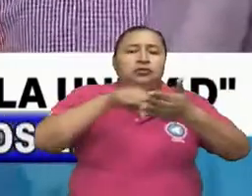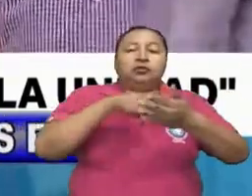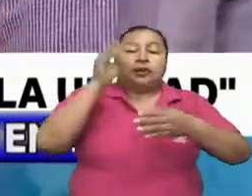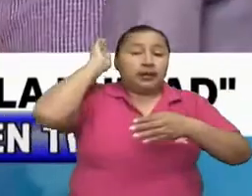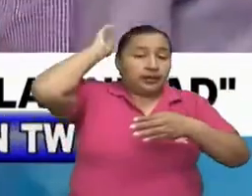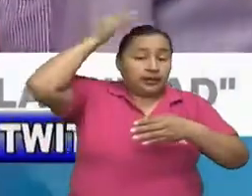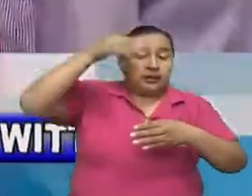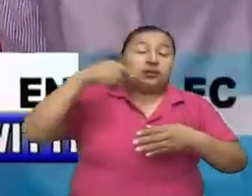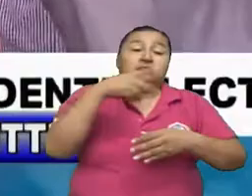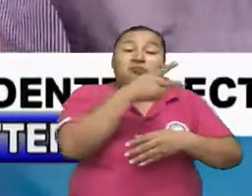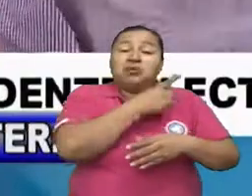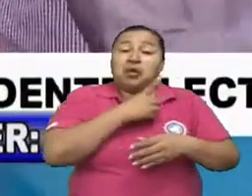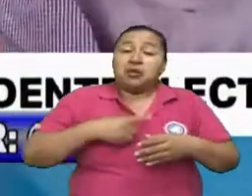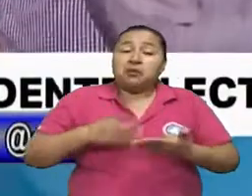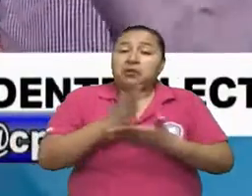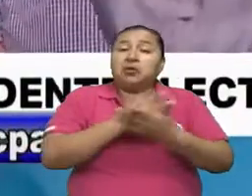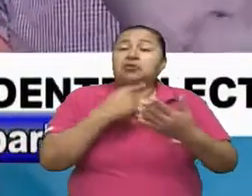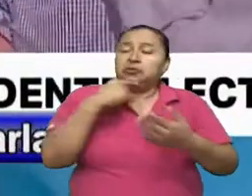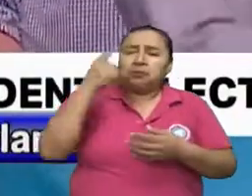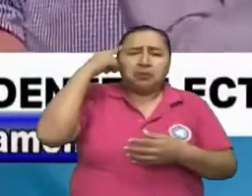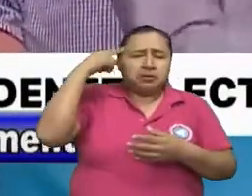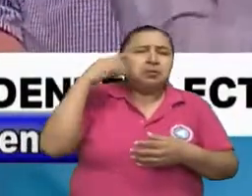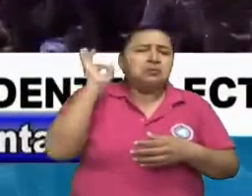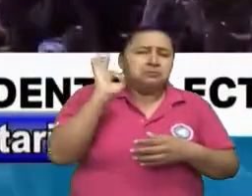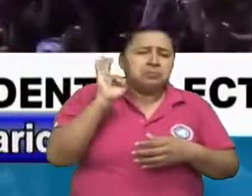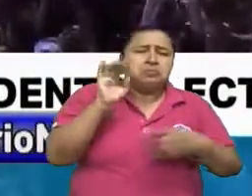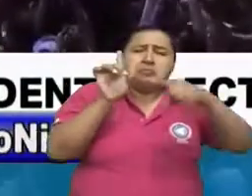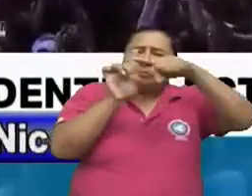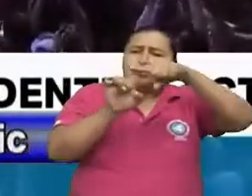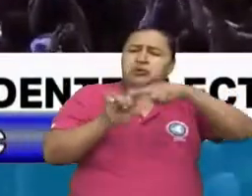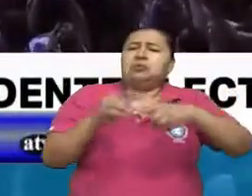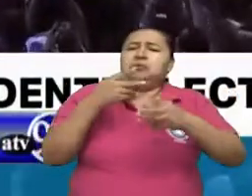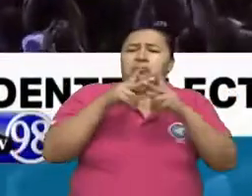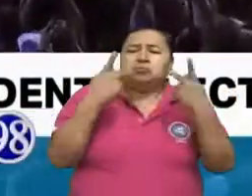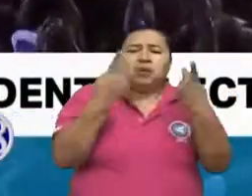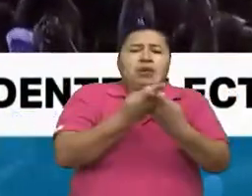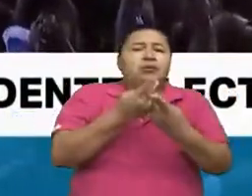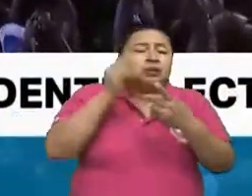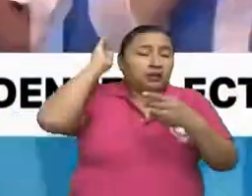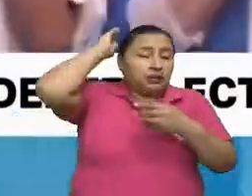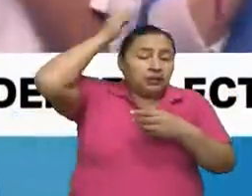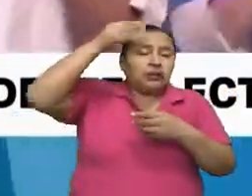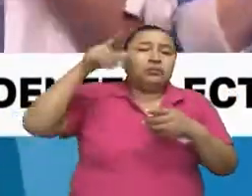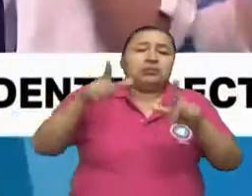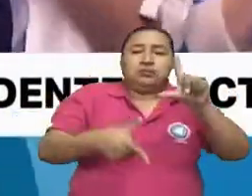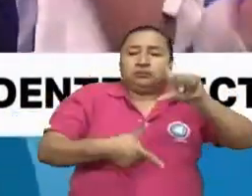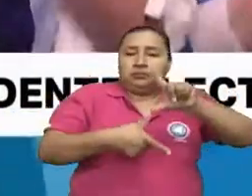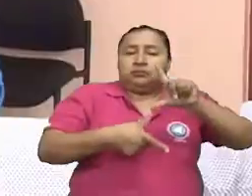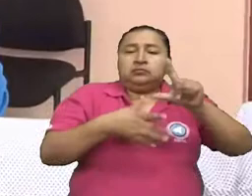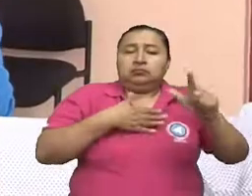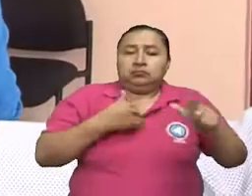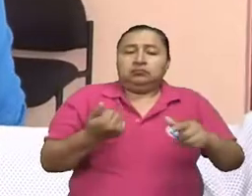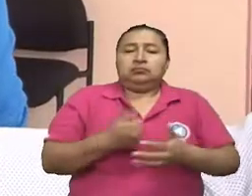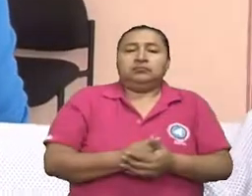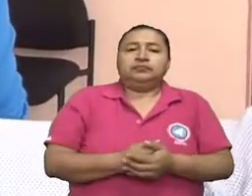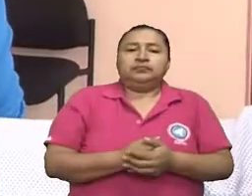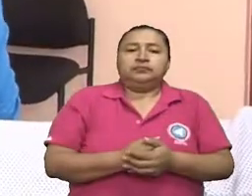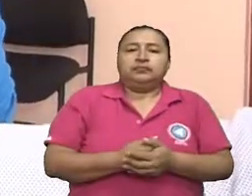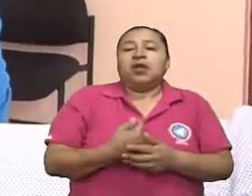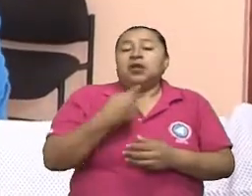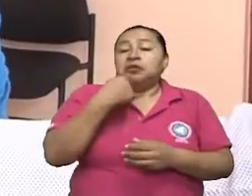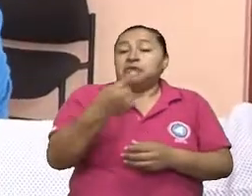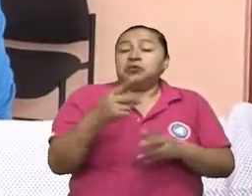valoran como positivo este triunfo para el pueblo argentino y para la región latinoamericana. Decirle que como